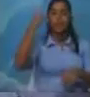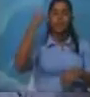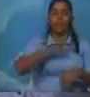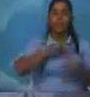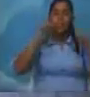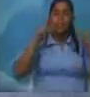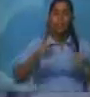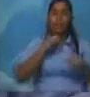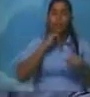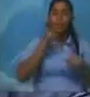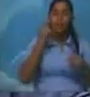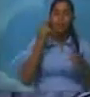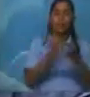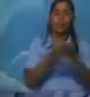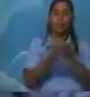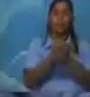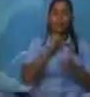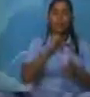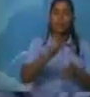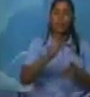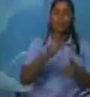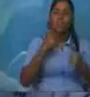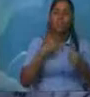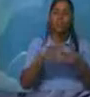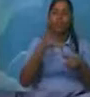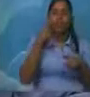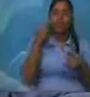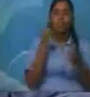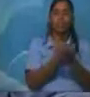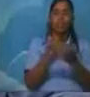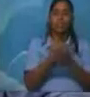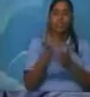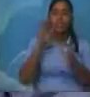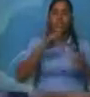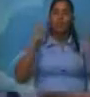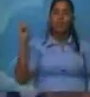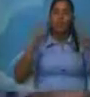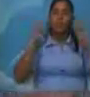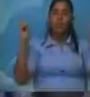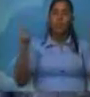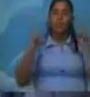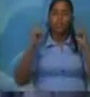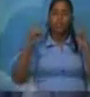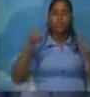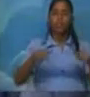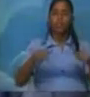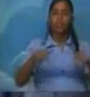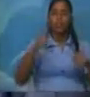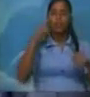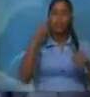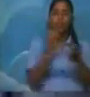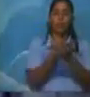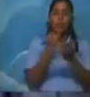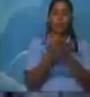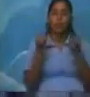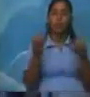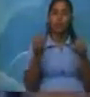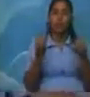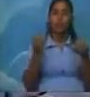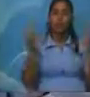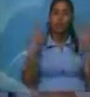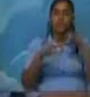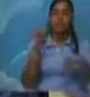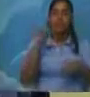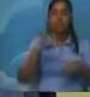hoy es una prueba y mañana mañana mañana tenemos Victoria hoy pasamos la prueba muchas veces el vi